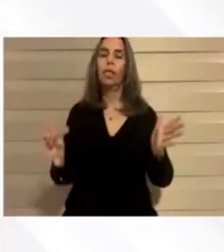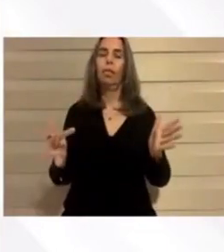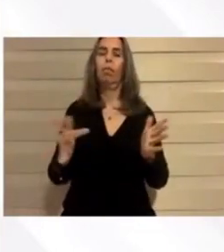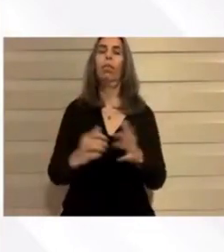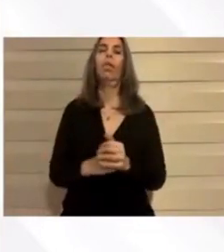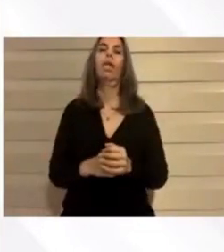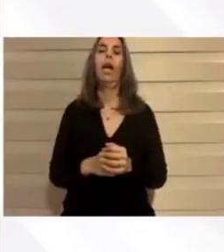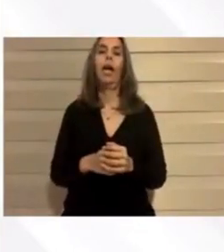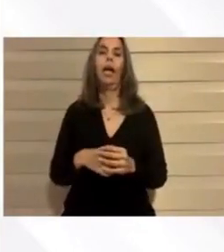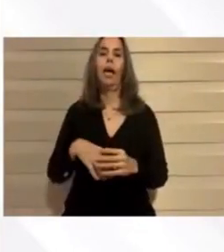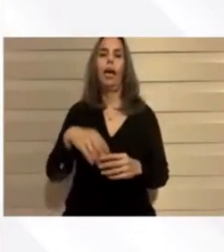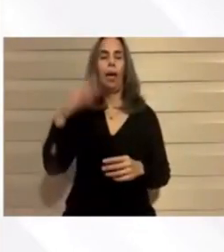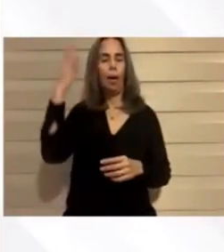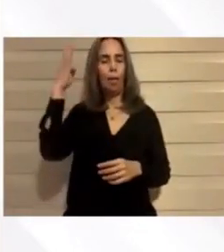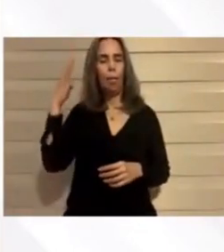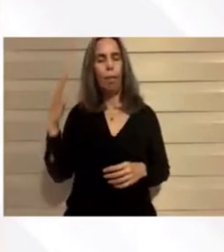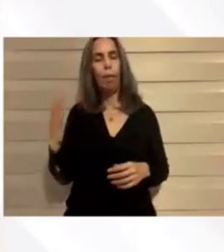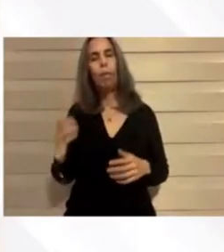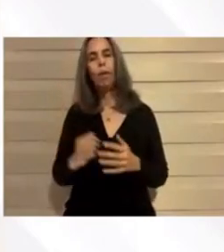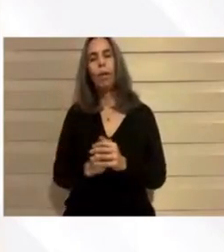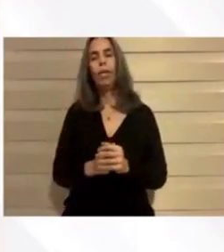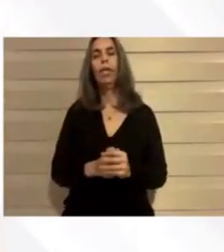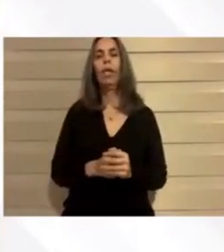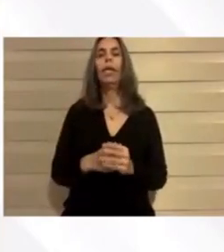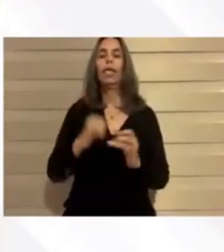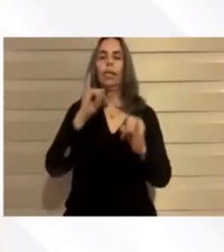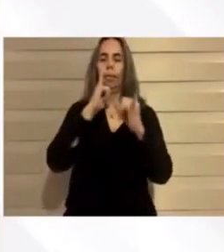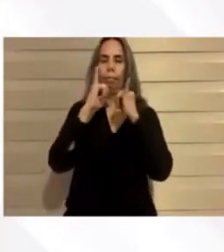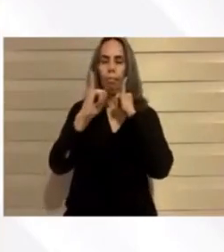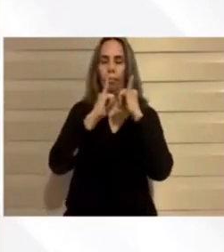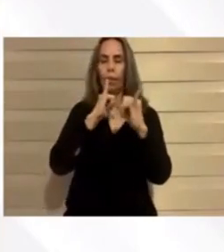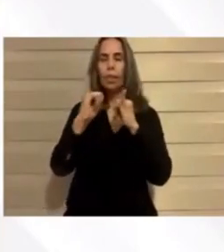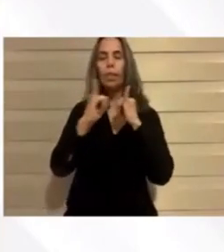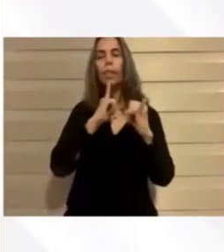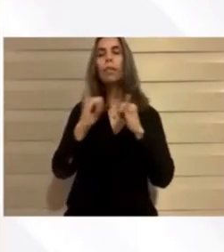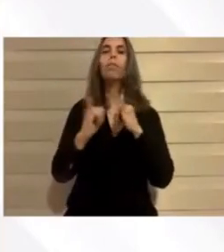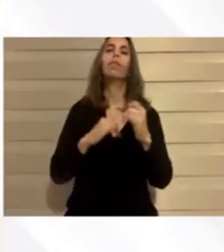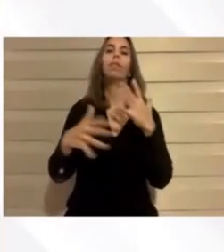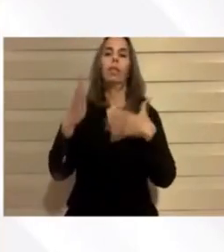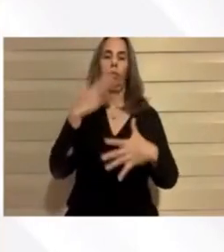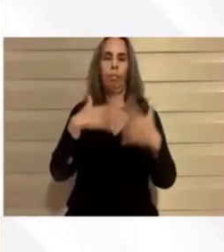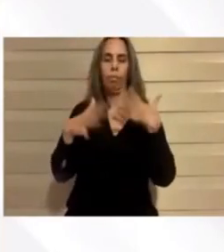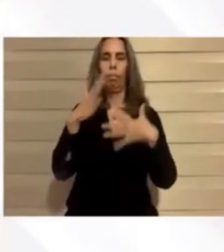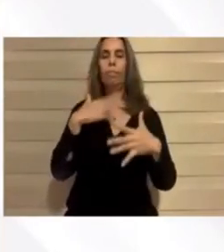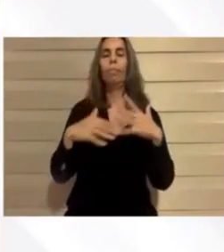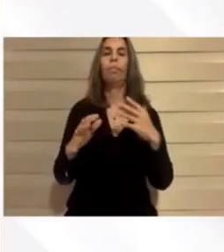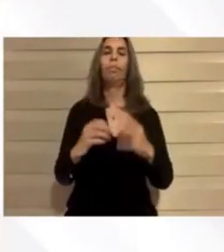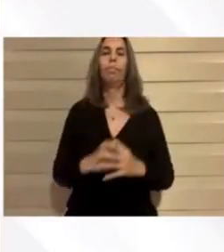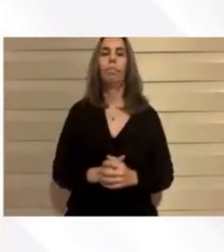Barquín Villavicencio, intérprete de lengua de señas mexicana.